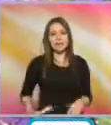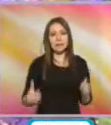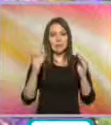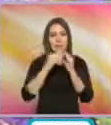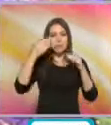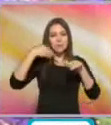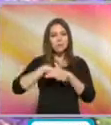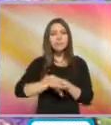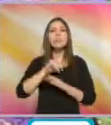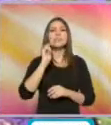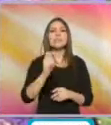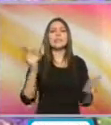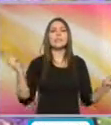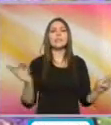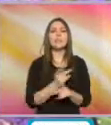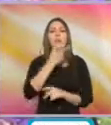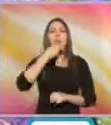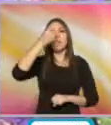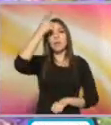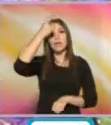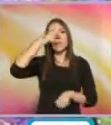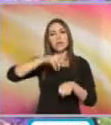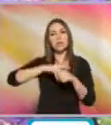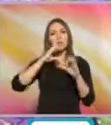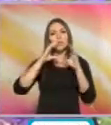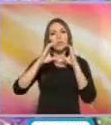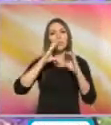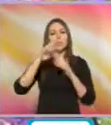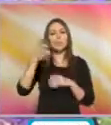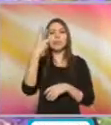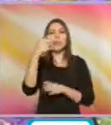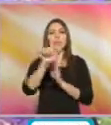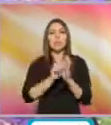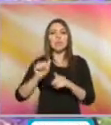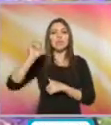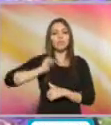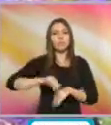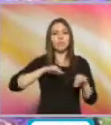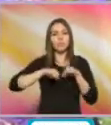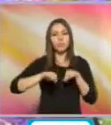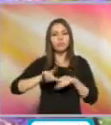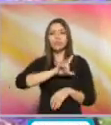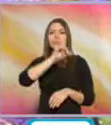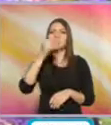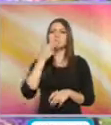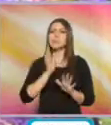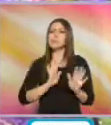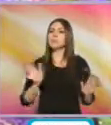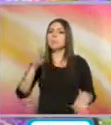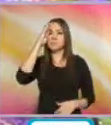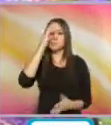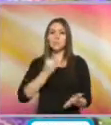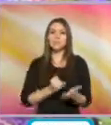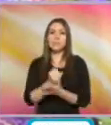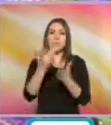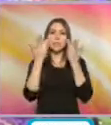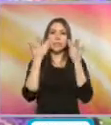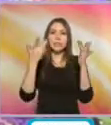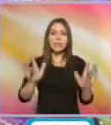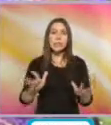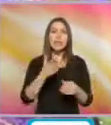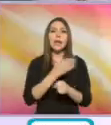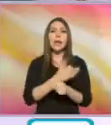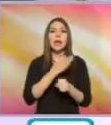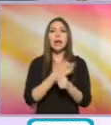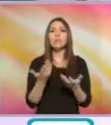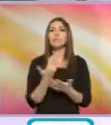el director de comunicación de la Casa Blanca. Lleva 3 meses en el cargo, renuncia y pues deciden, bueno, en este momento está el cargo vacío,